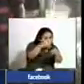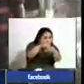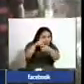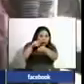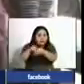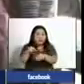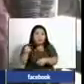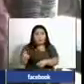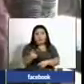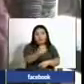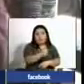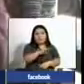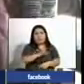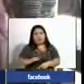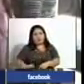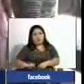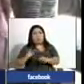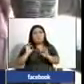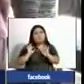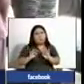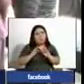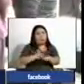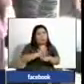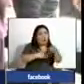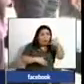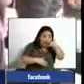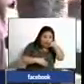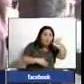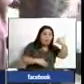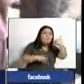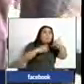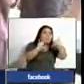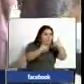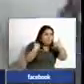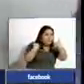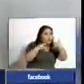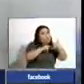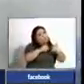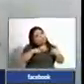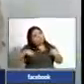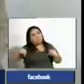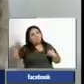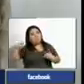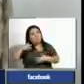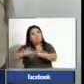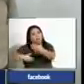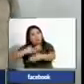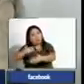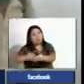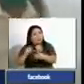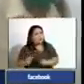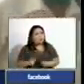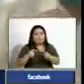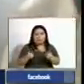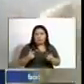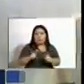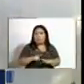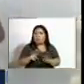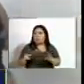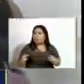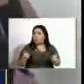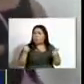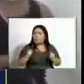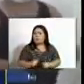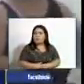y algunos salvadoreños antes de llegar hicieron lo establecido y aseguraron que con esta forma el proceso de la entrega del dinero se ha